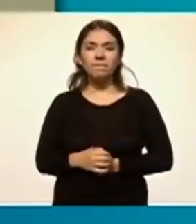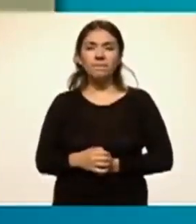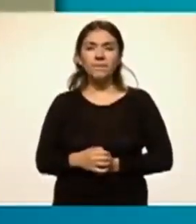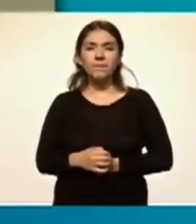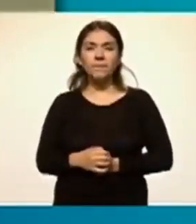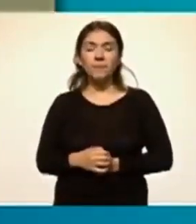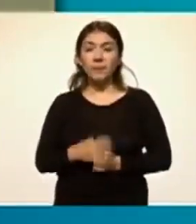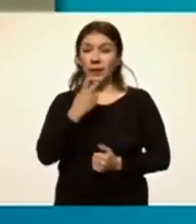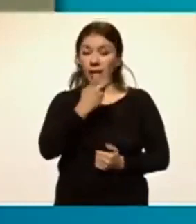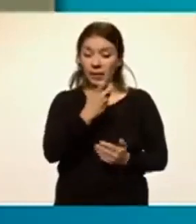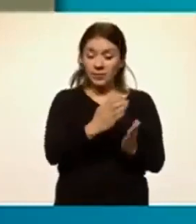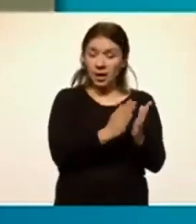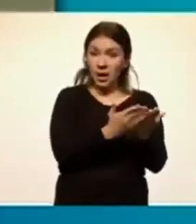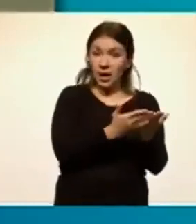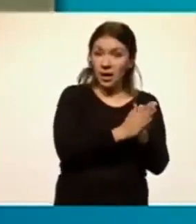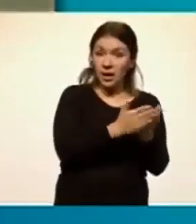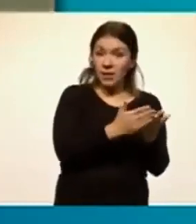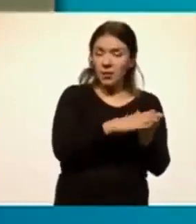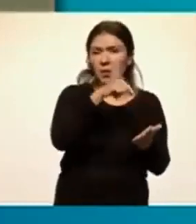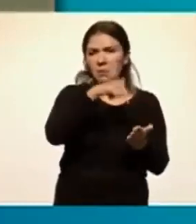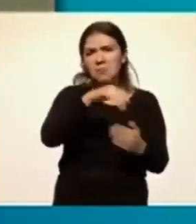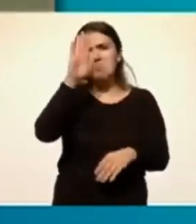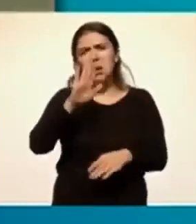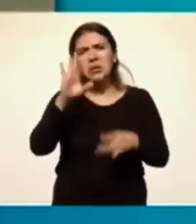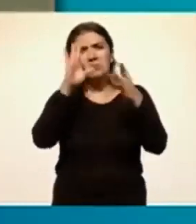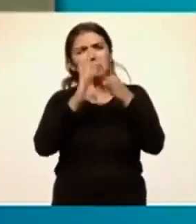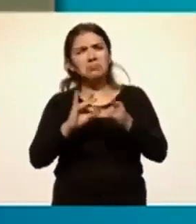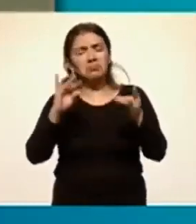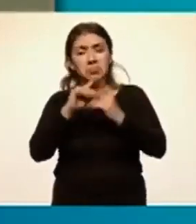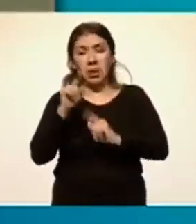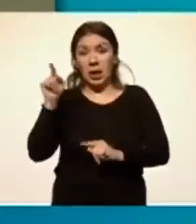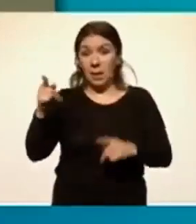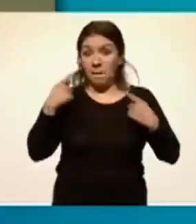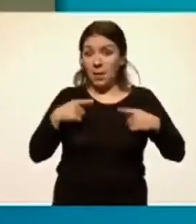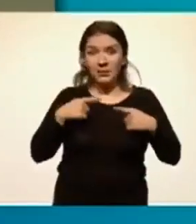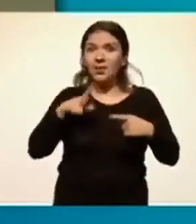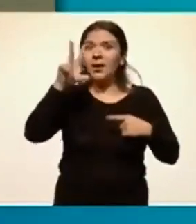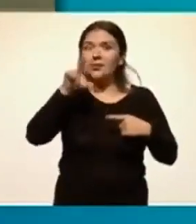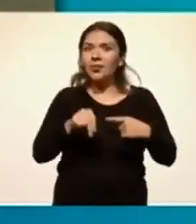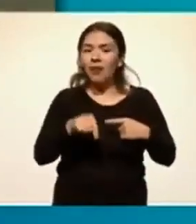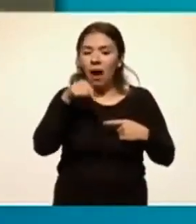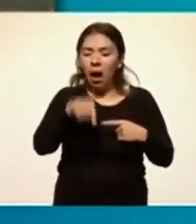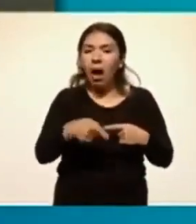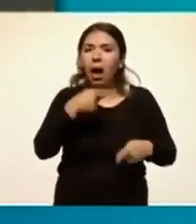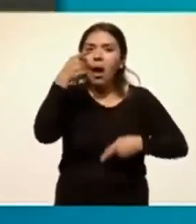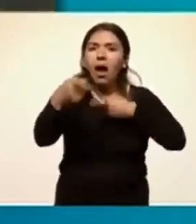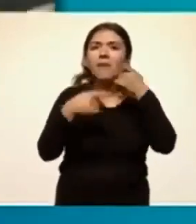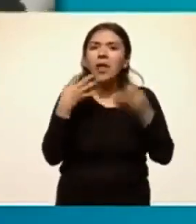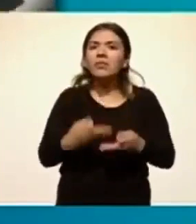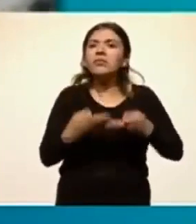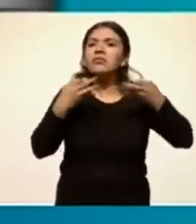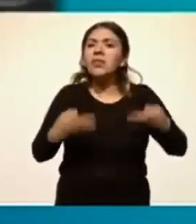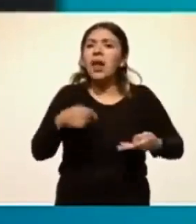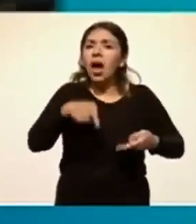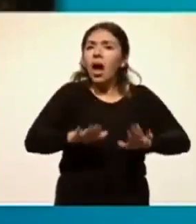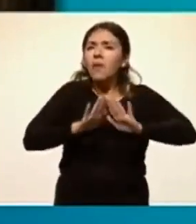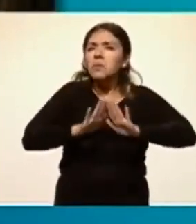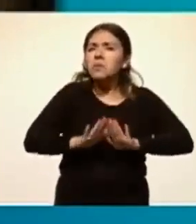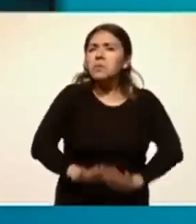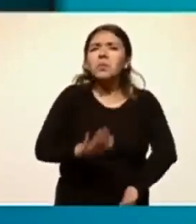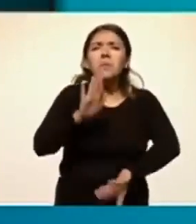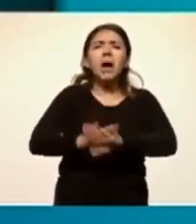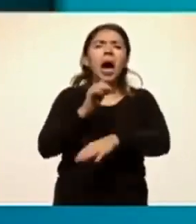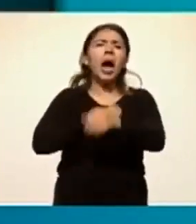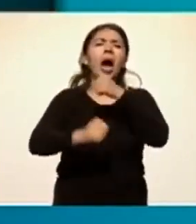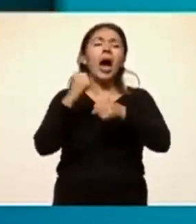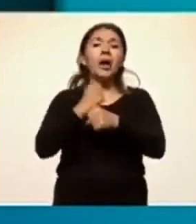En los textos de Rulfo, quien pareciera hablar no es él, sino la tierra que ha estado aquí mucho antes que